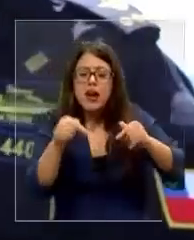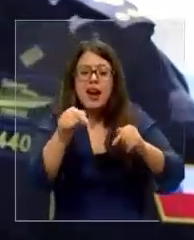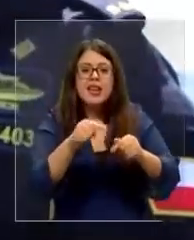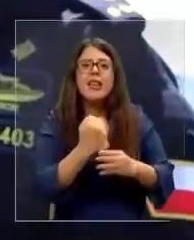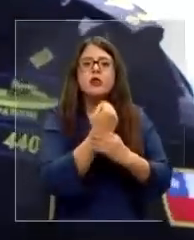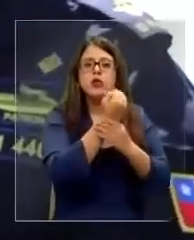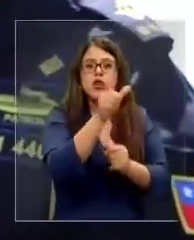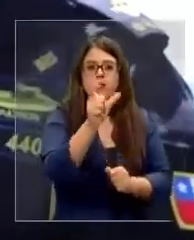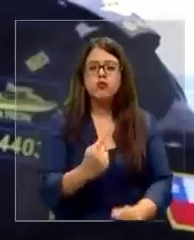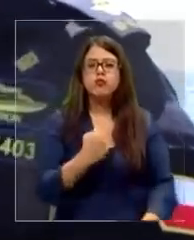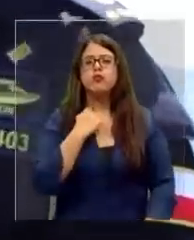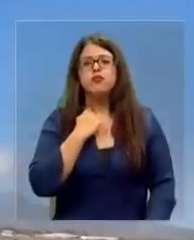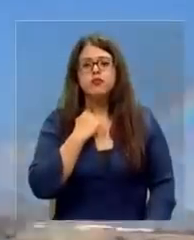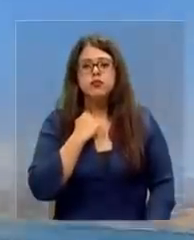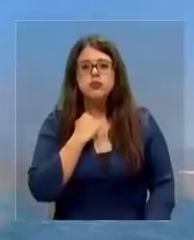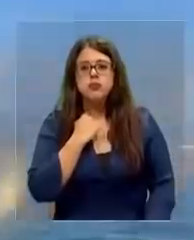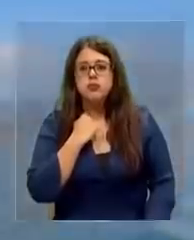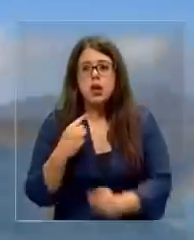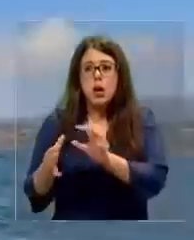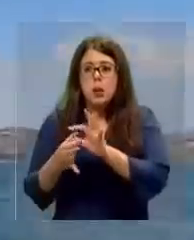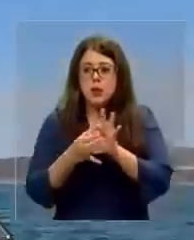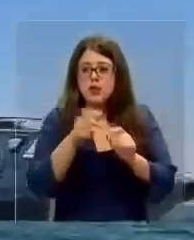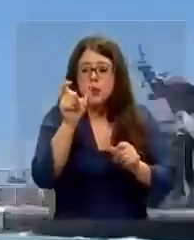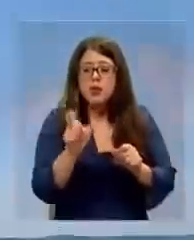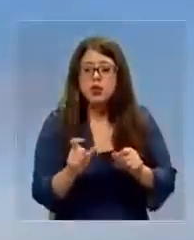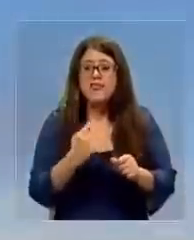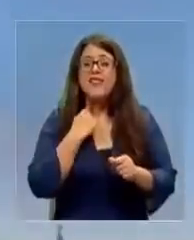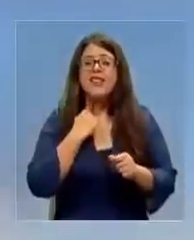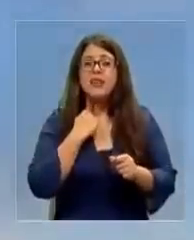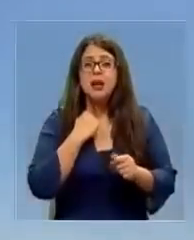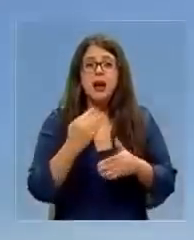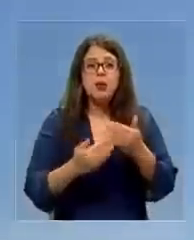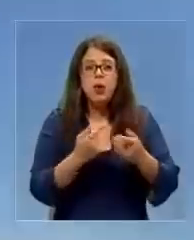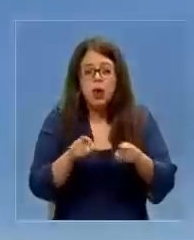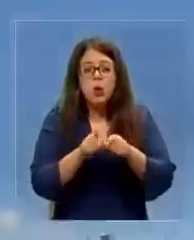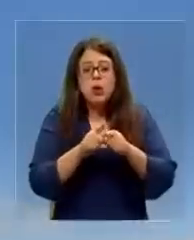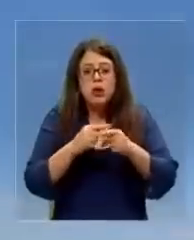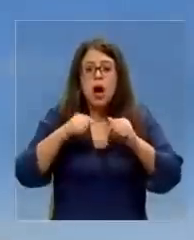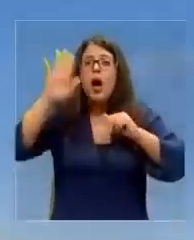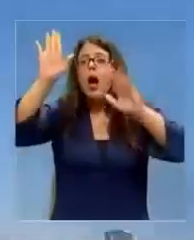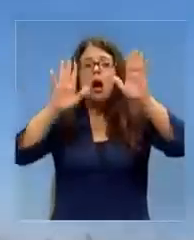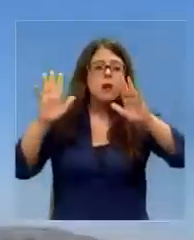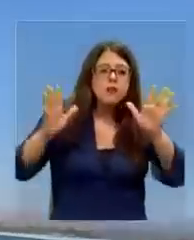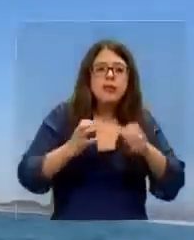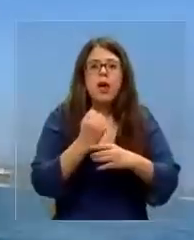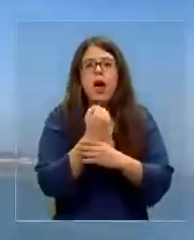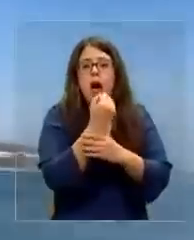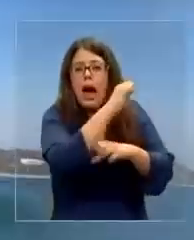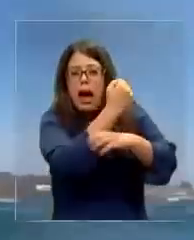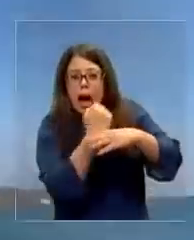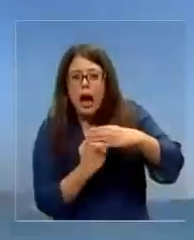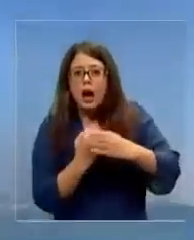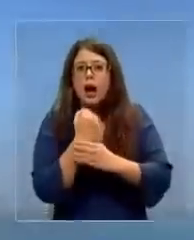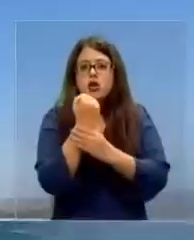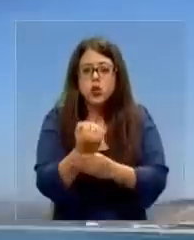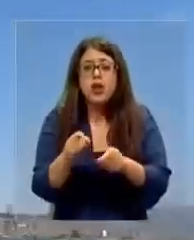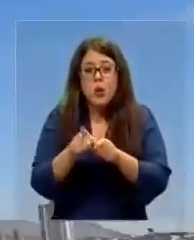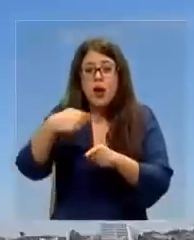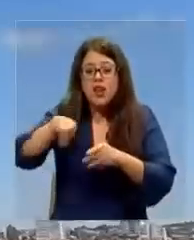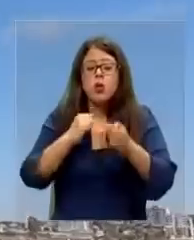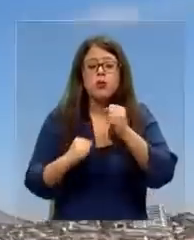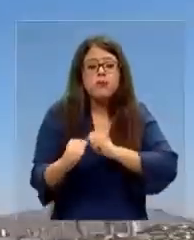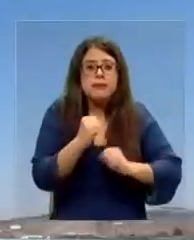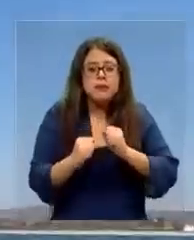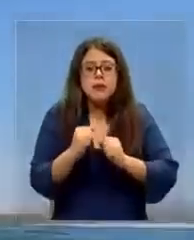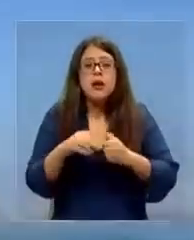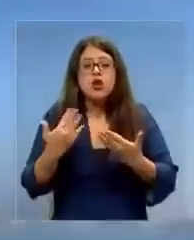estabilizando a la víctima, ya que la víctima al estar en el proceso de ahogo, de pidiendo auxilio, ellos están en un nivel de estrés muy grande.